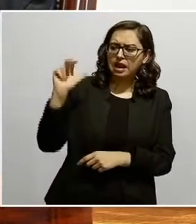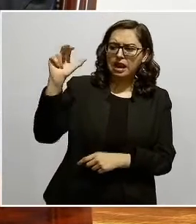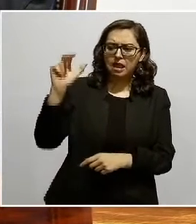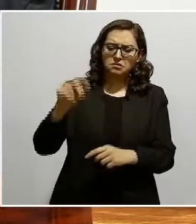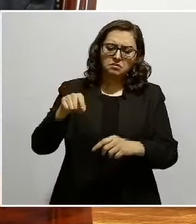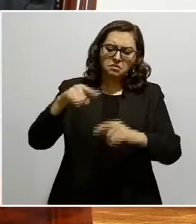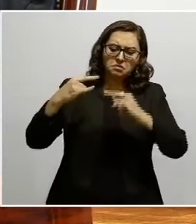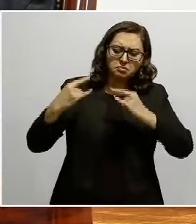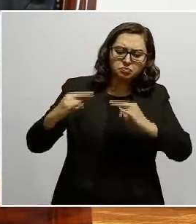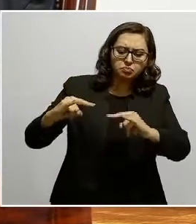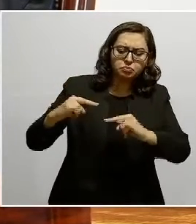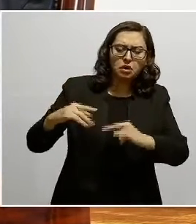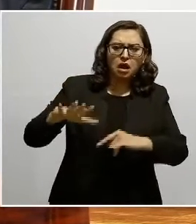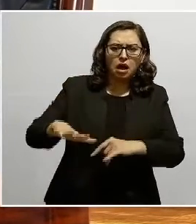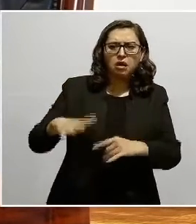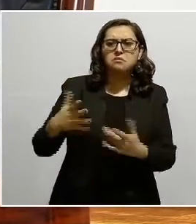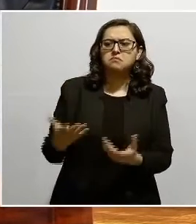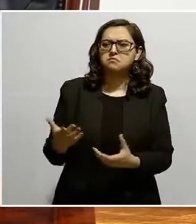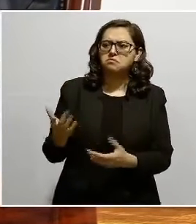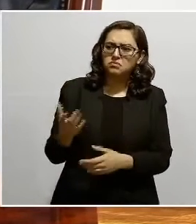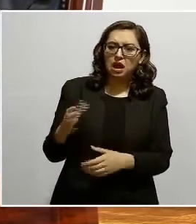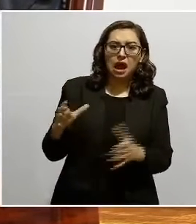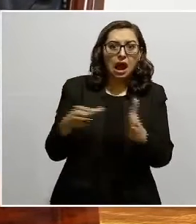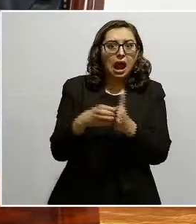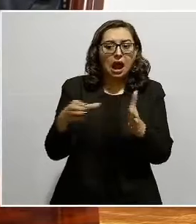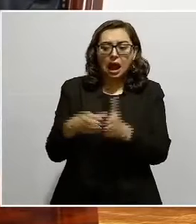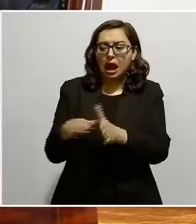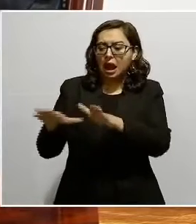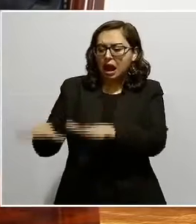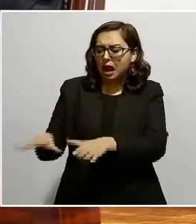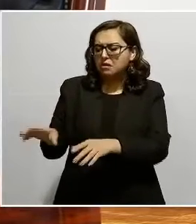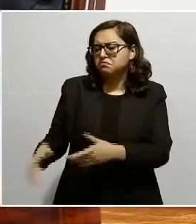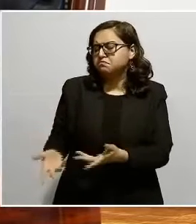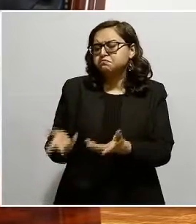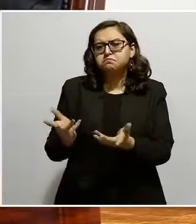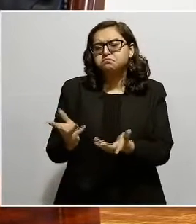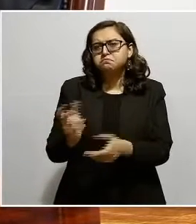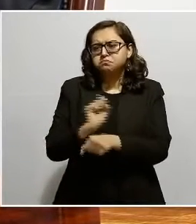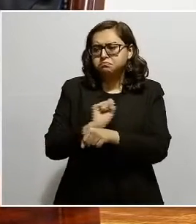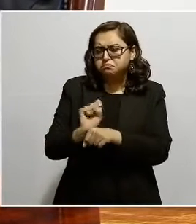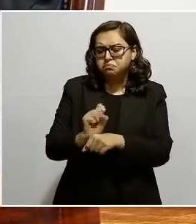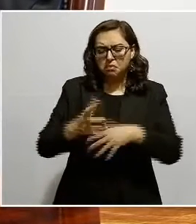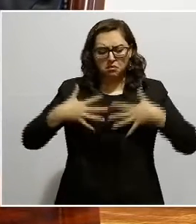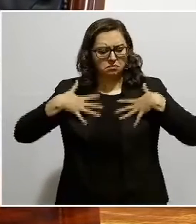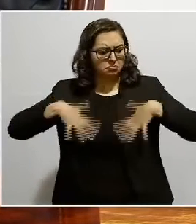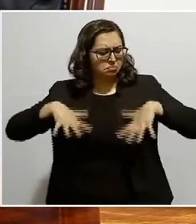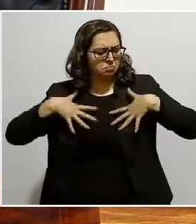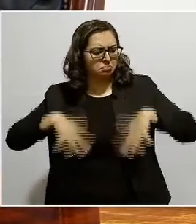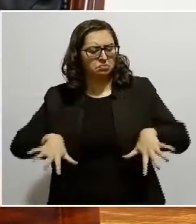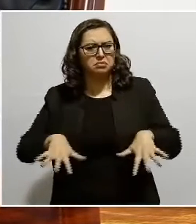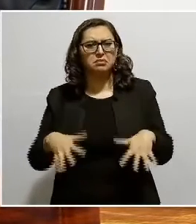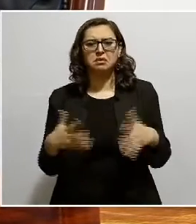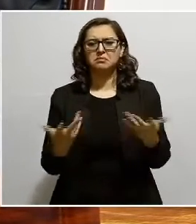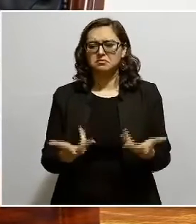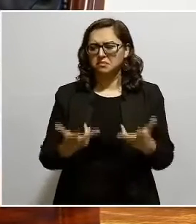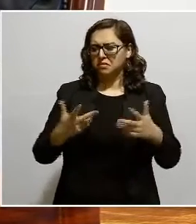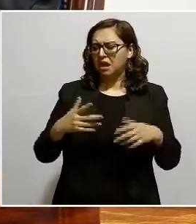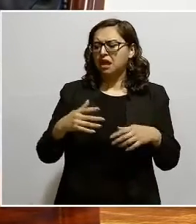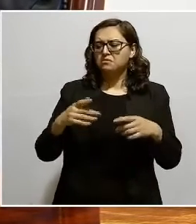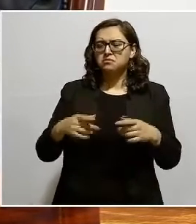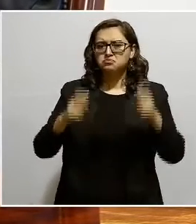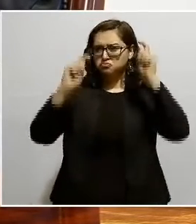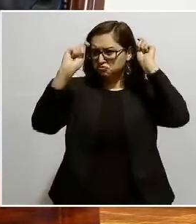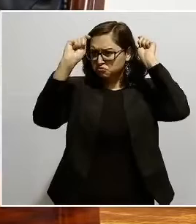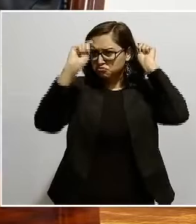buró. Lo recuerdo con su camisa de manta, huaraches, sombrero y lentes